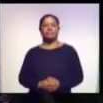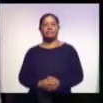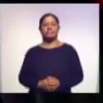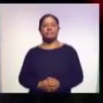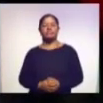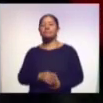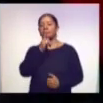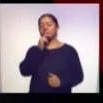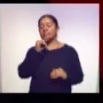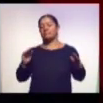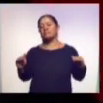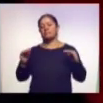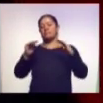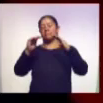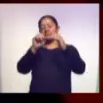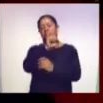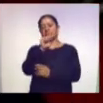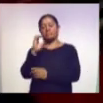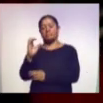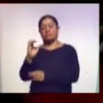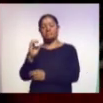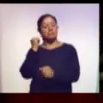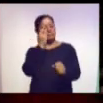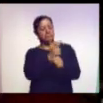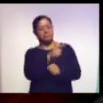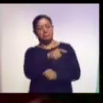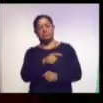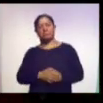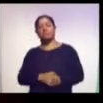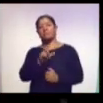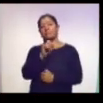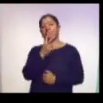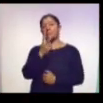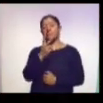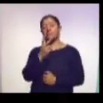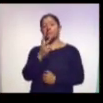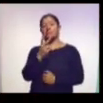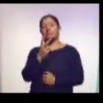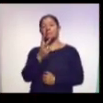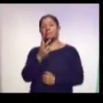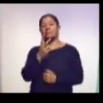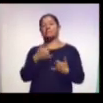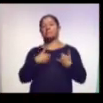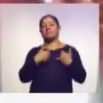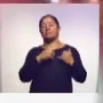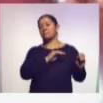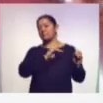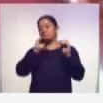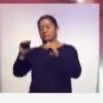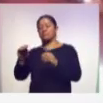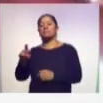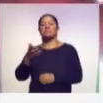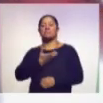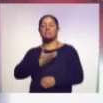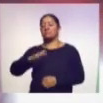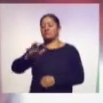La Policía de Montaña de la Secretaría de Seguridad Ciudadana ubicó sanos y salvos a los 22 excursionistas en el Parque La Malinche. Juan Salvador Sánchez